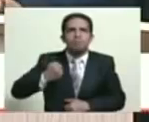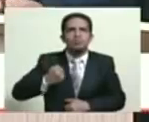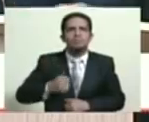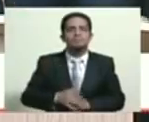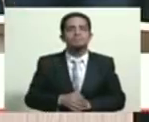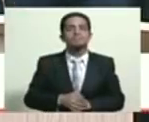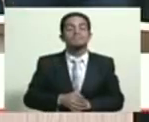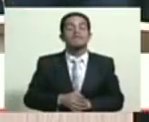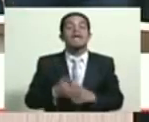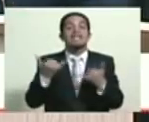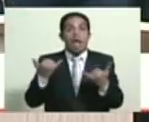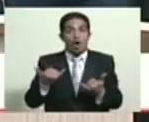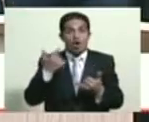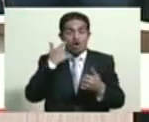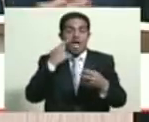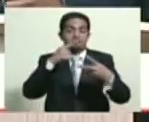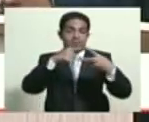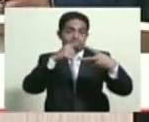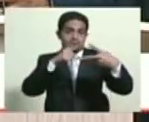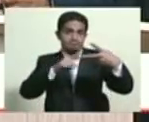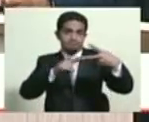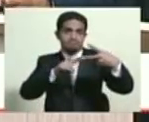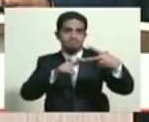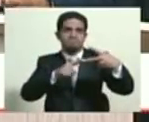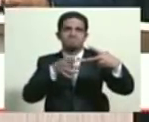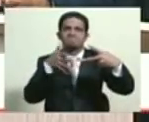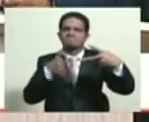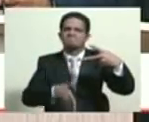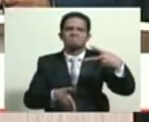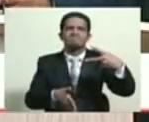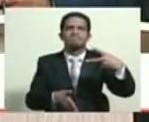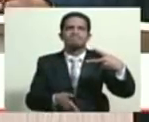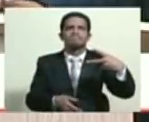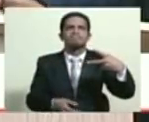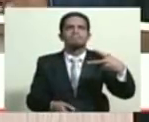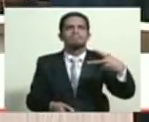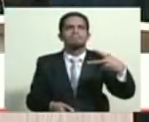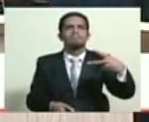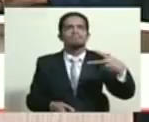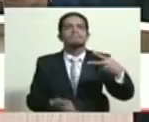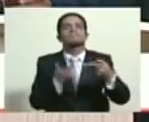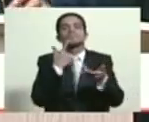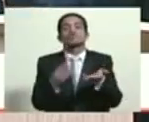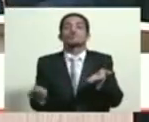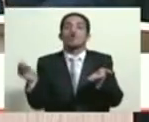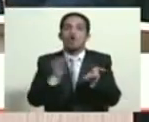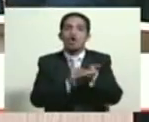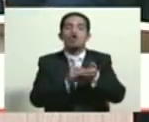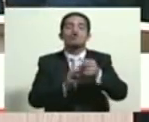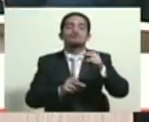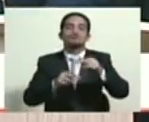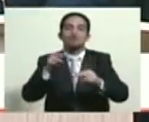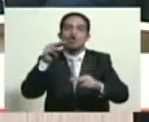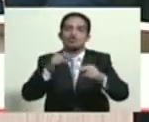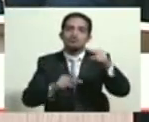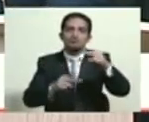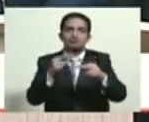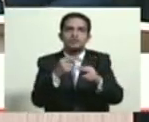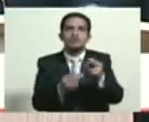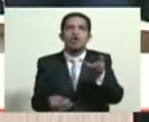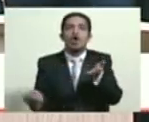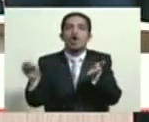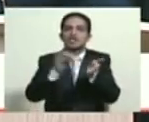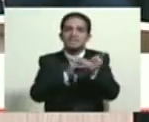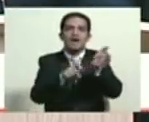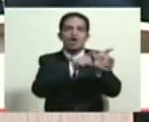otra fase, que es una fase de reconstrucción total, de redimensionamiento